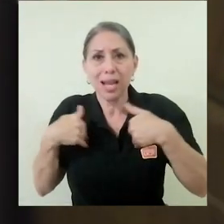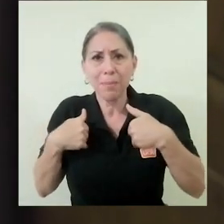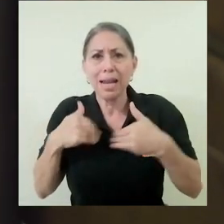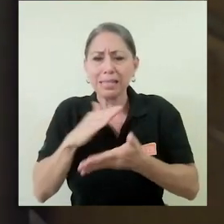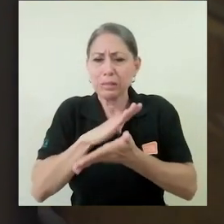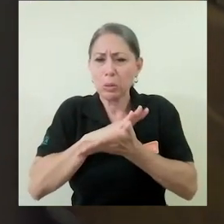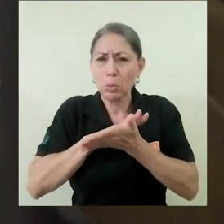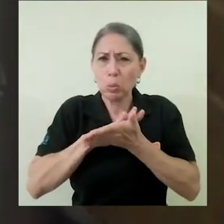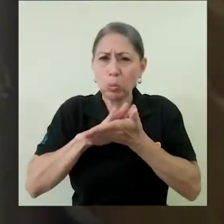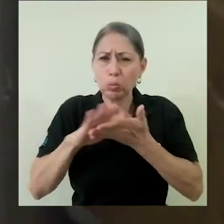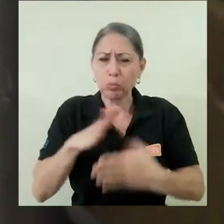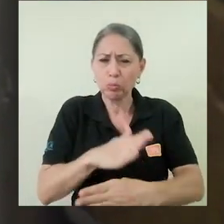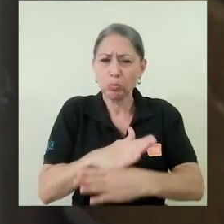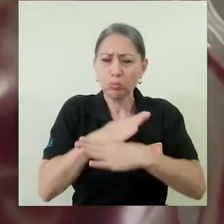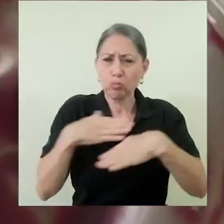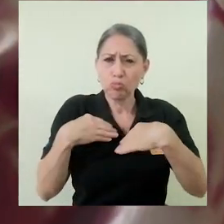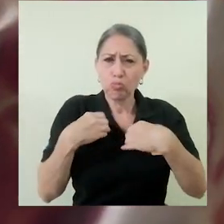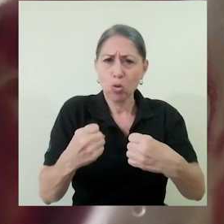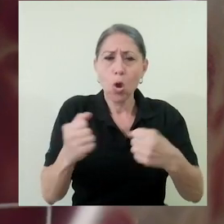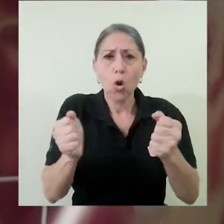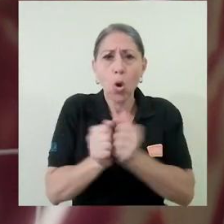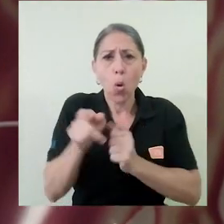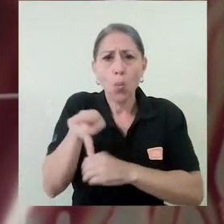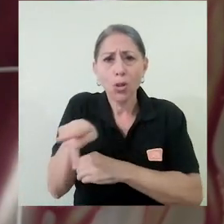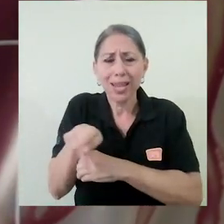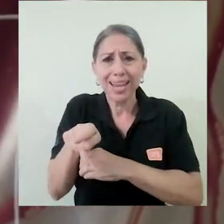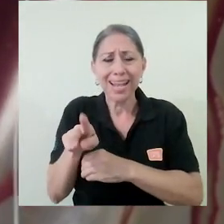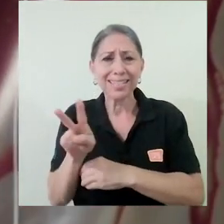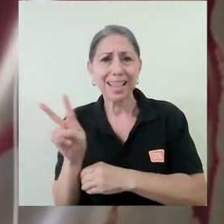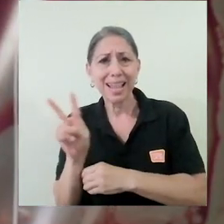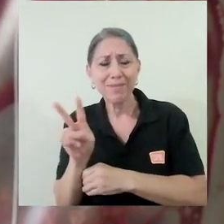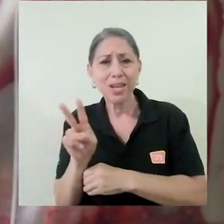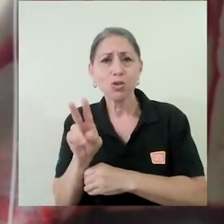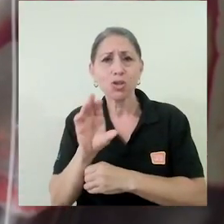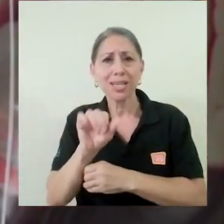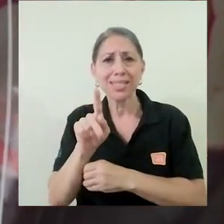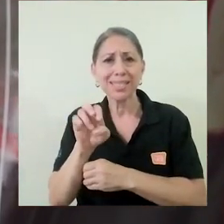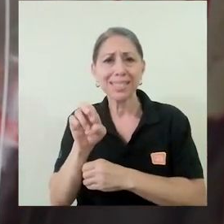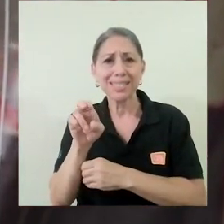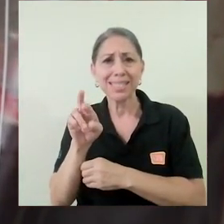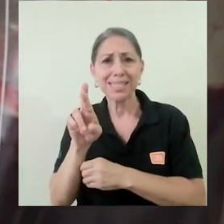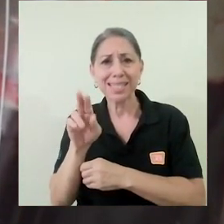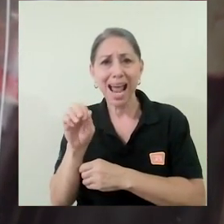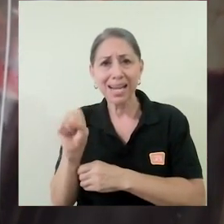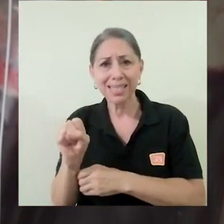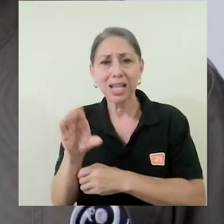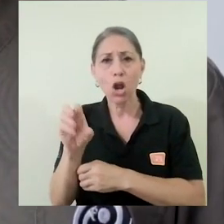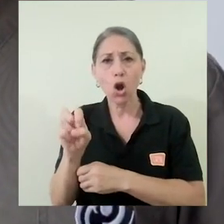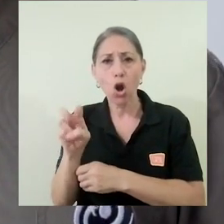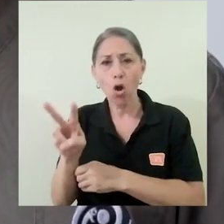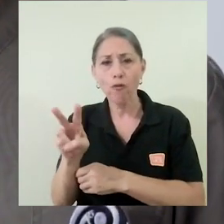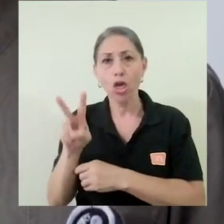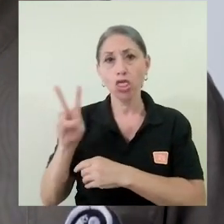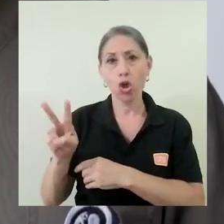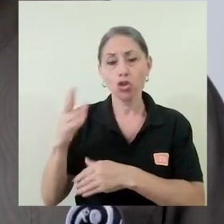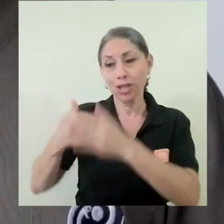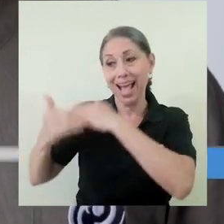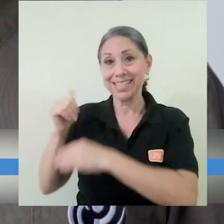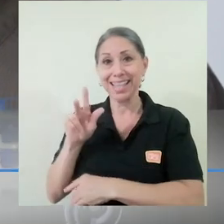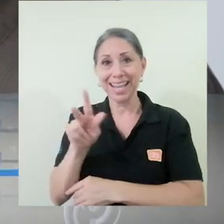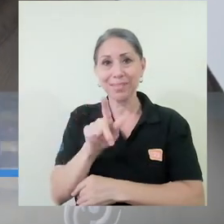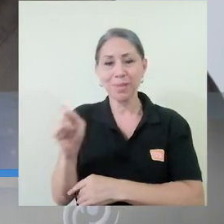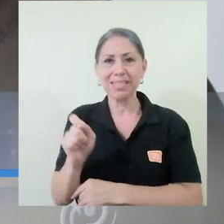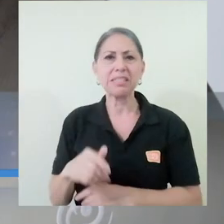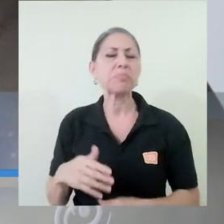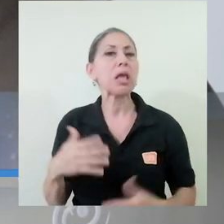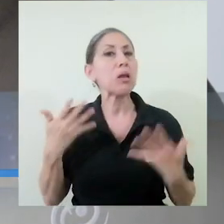con proteínas recombinantes del virus SARS-CoV-2 desde hace 3 meses. Después de unas 5 o 6